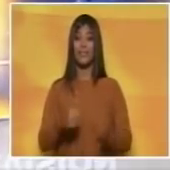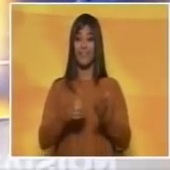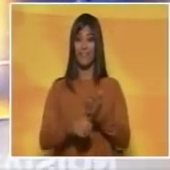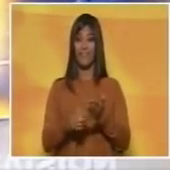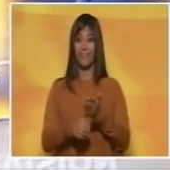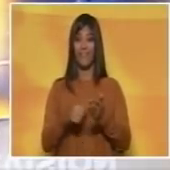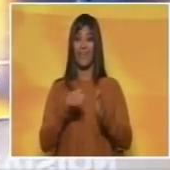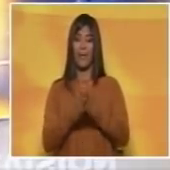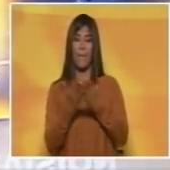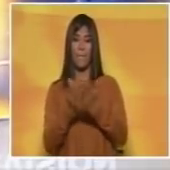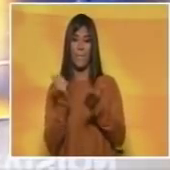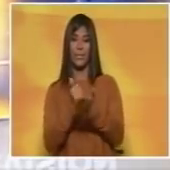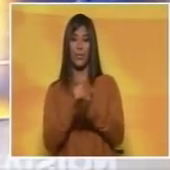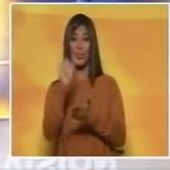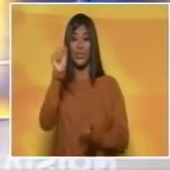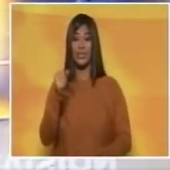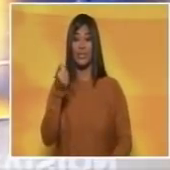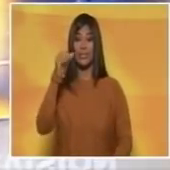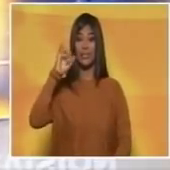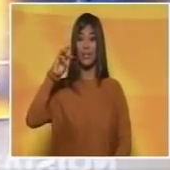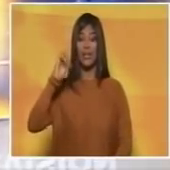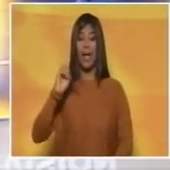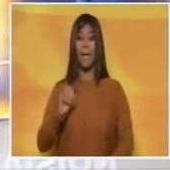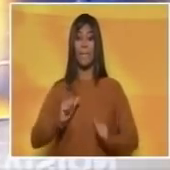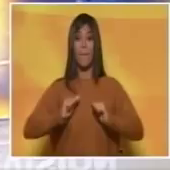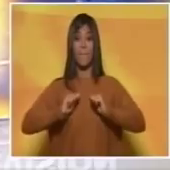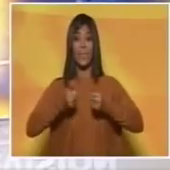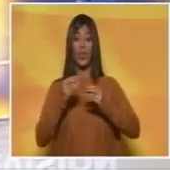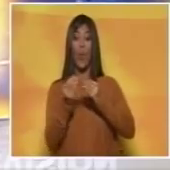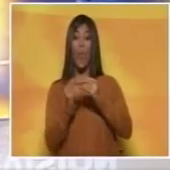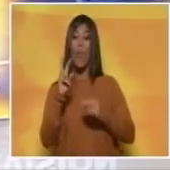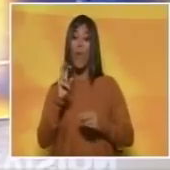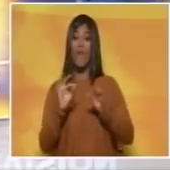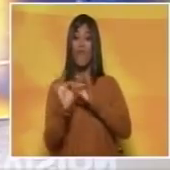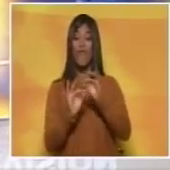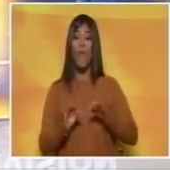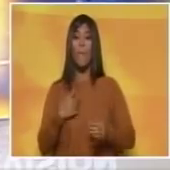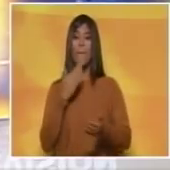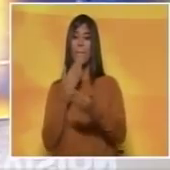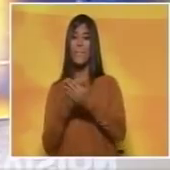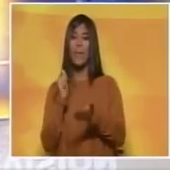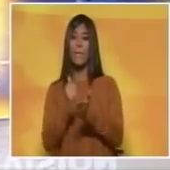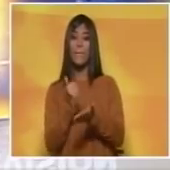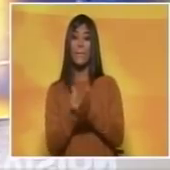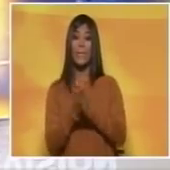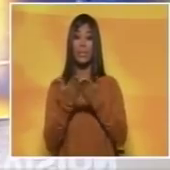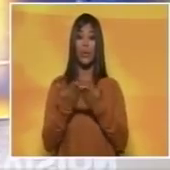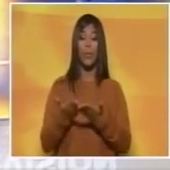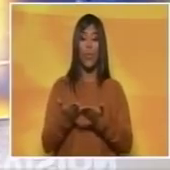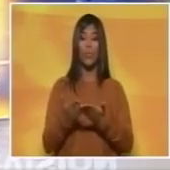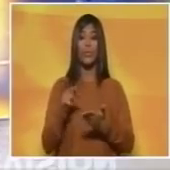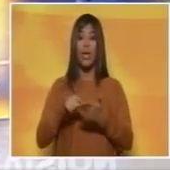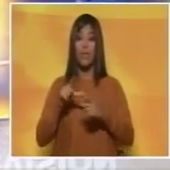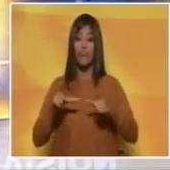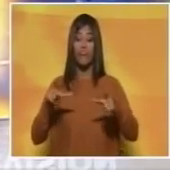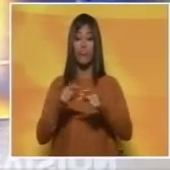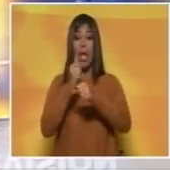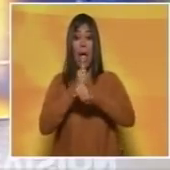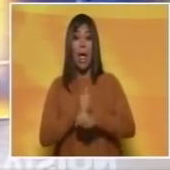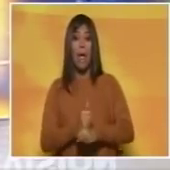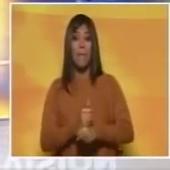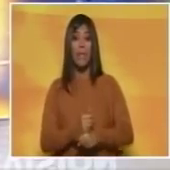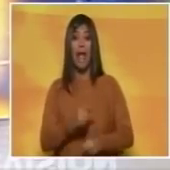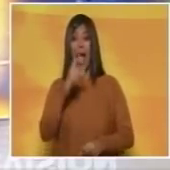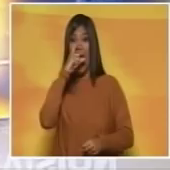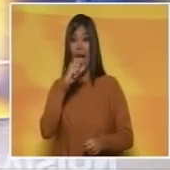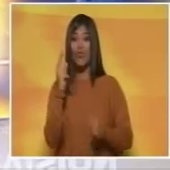Administrativo de Identificación, Migración y Extranjería, SAIME, activó un nuevo mecanismo de ratificación de solicitud de pasaportes que se encuentran en espera desde